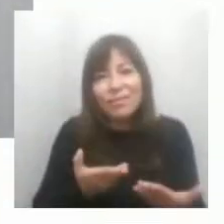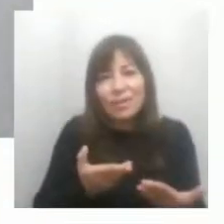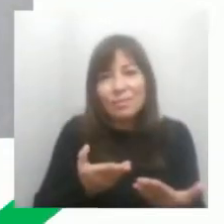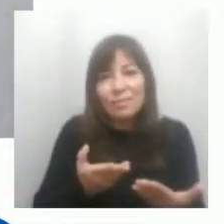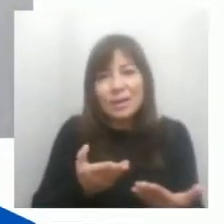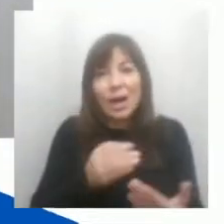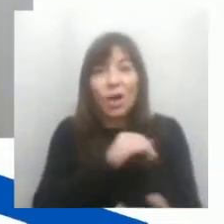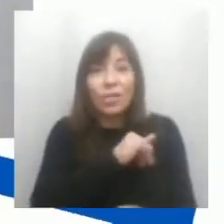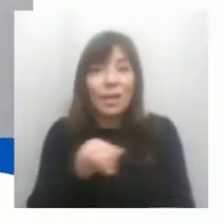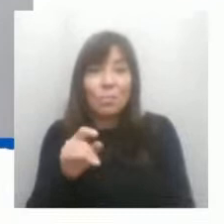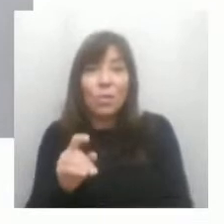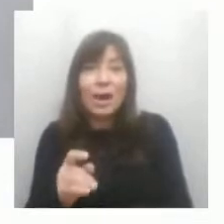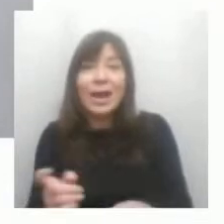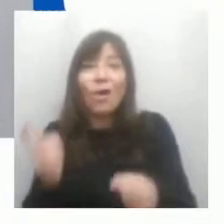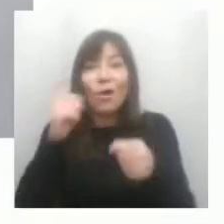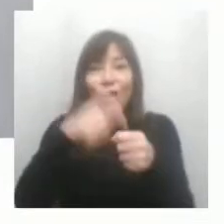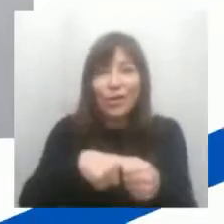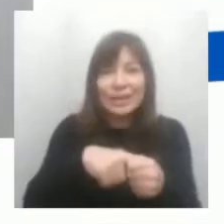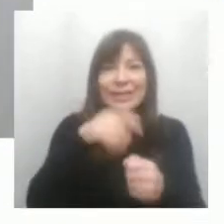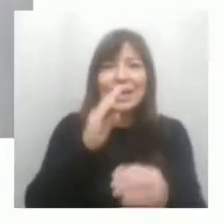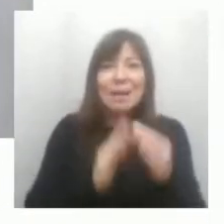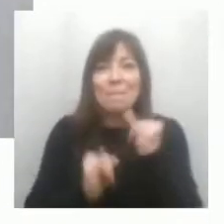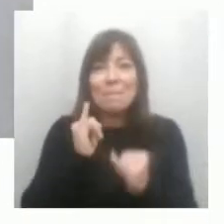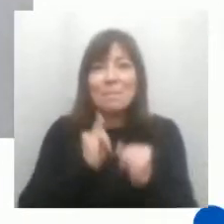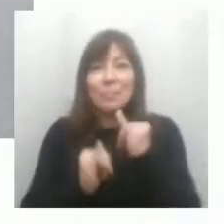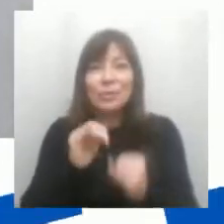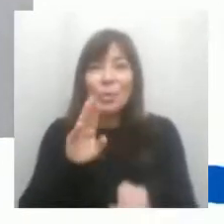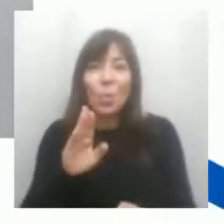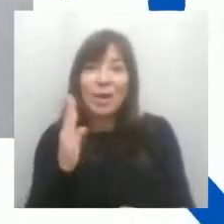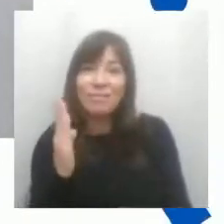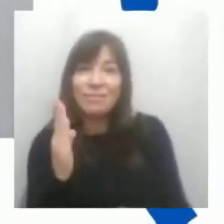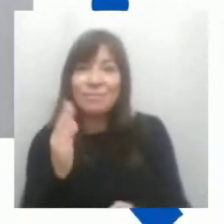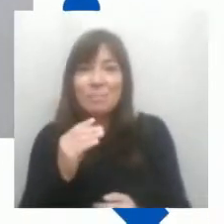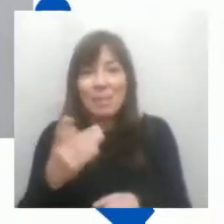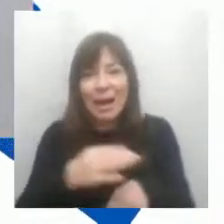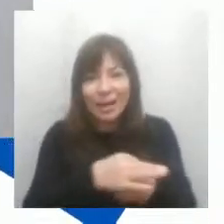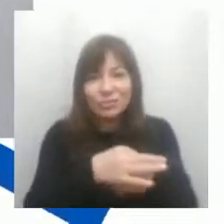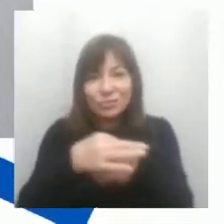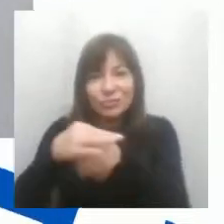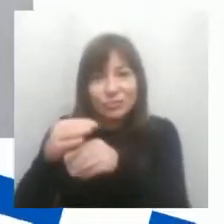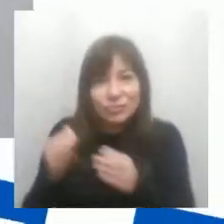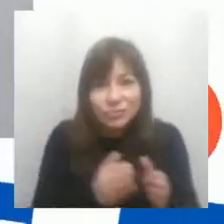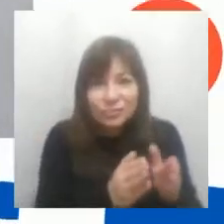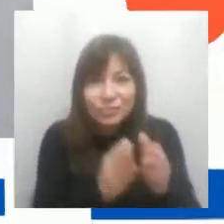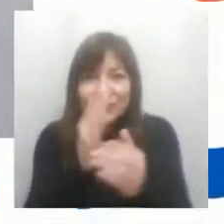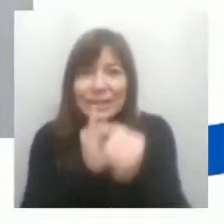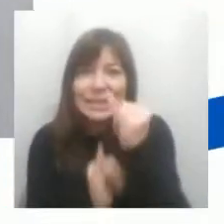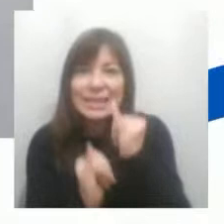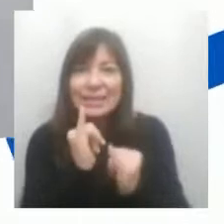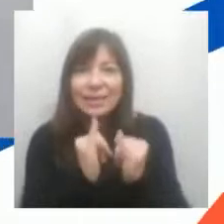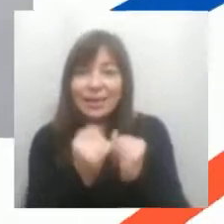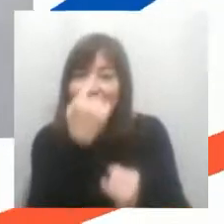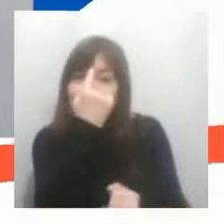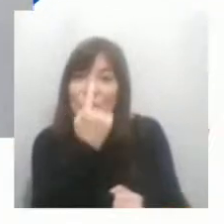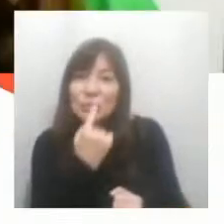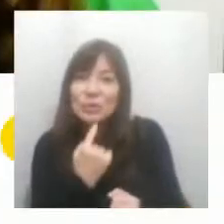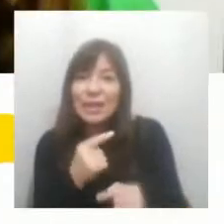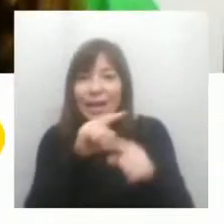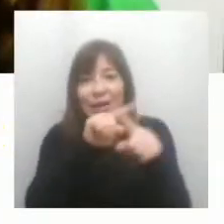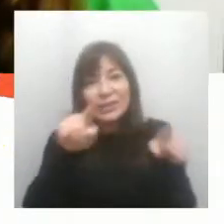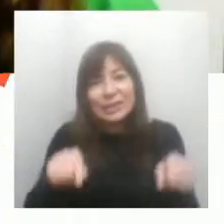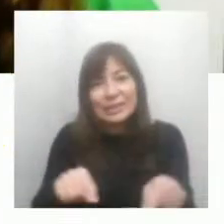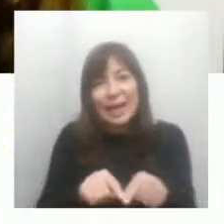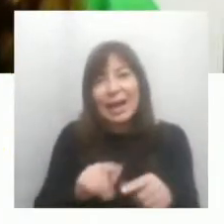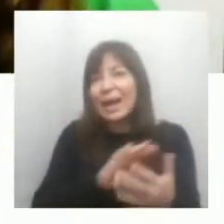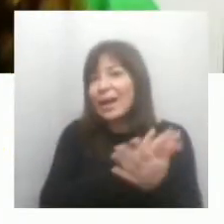de esto, a conectarse a través de nuestra página web para hacer el recorrido virtual y conocer más sobre el museo, sobre sus salas y todo lo que